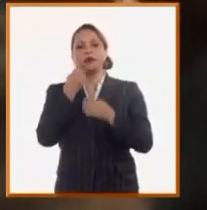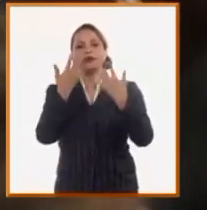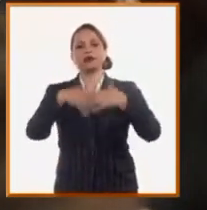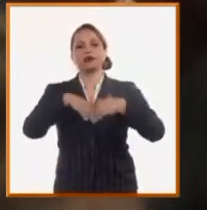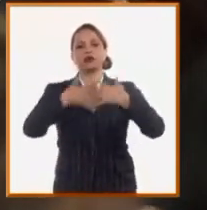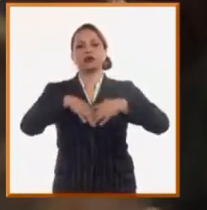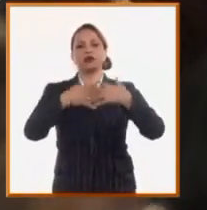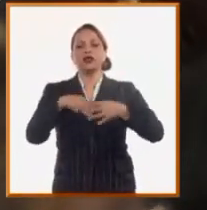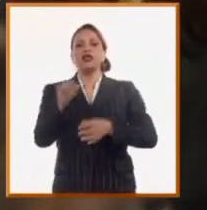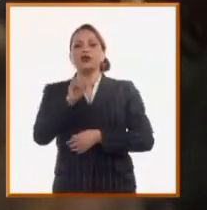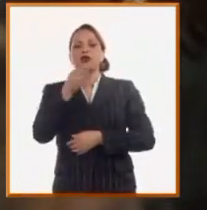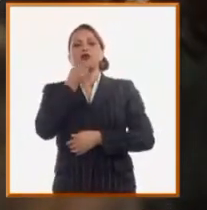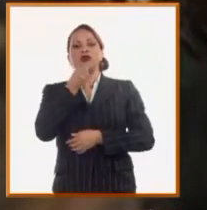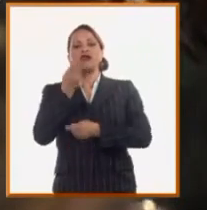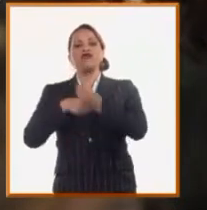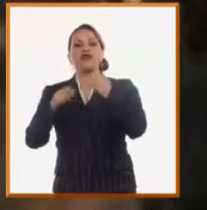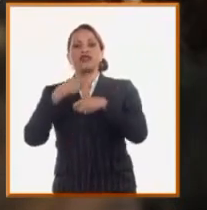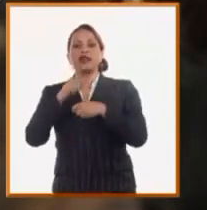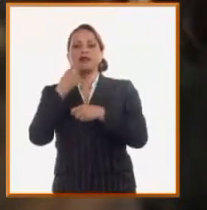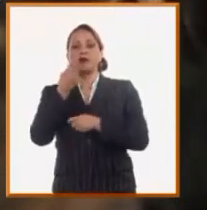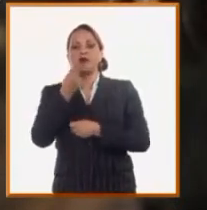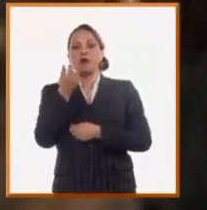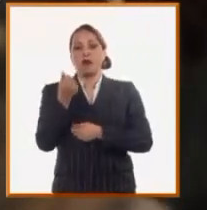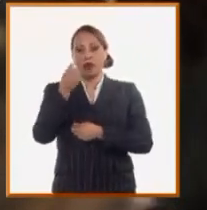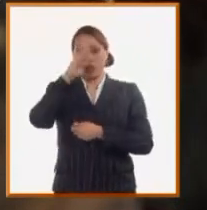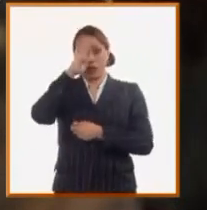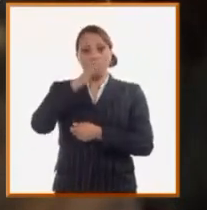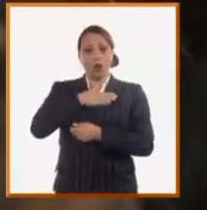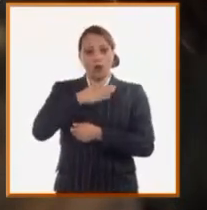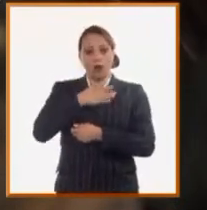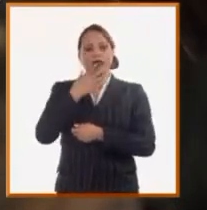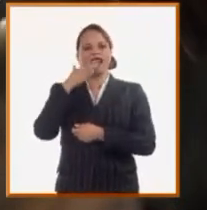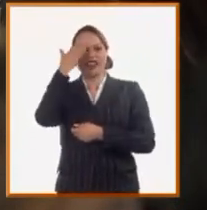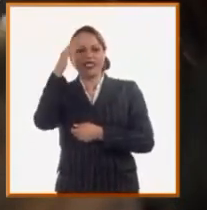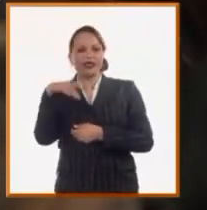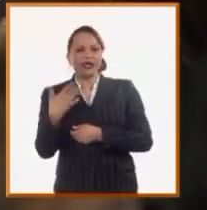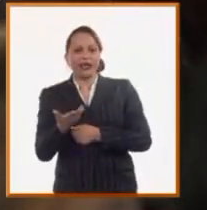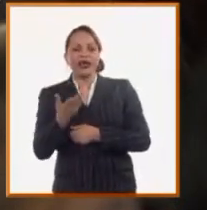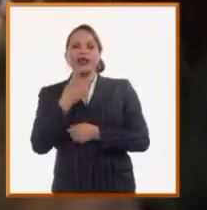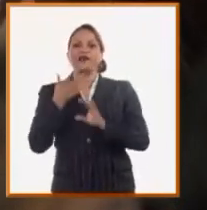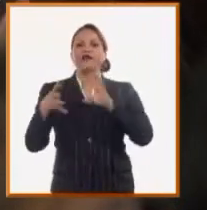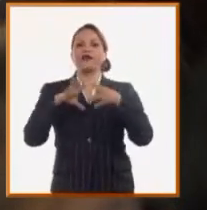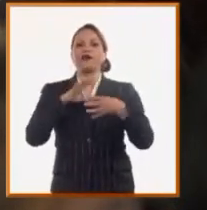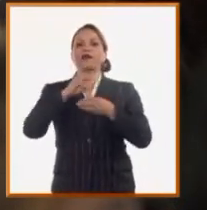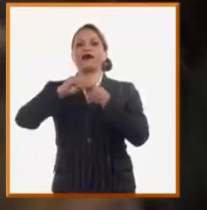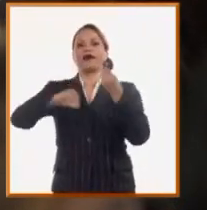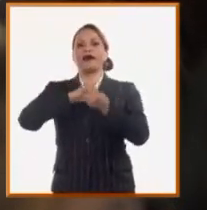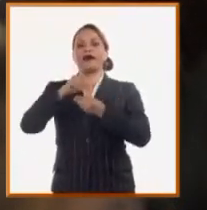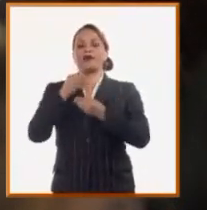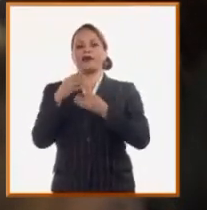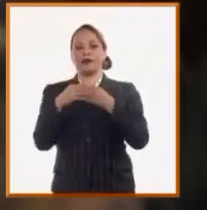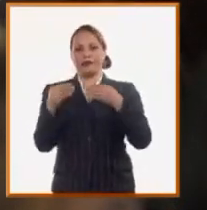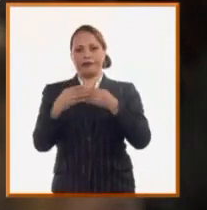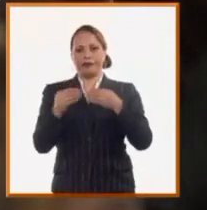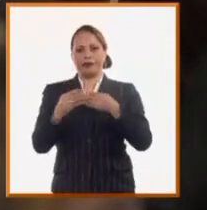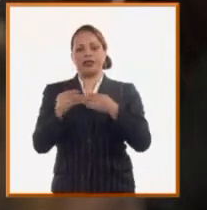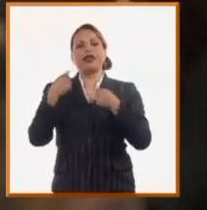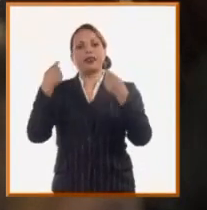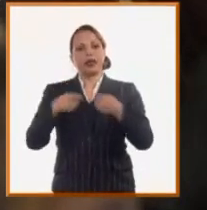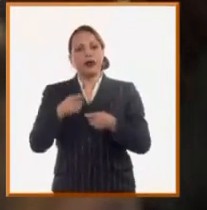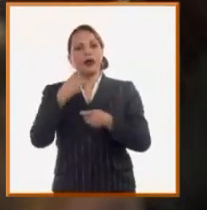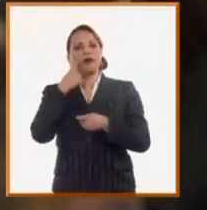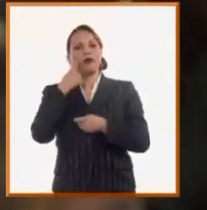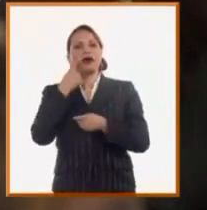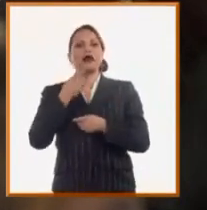producir, pudieron vender en pesos cubanos gracias a este mecanismo que se creó a través del mercado cambiario. Bueno, esto hay que darle una mirada